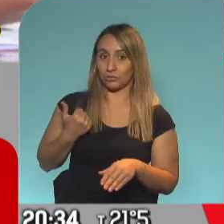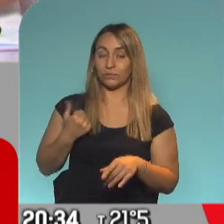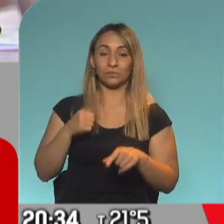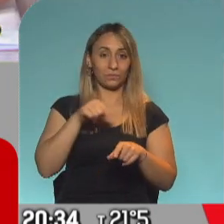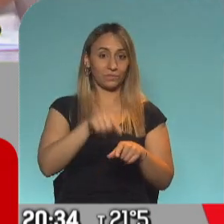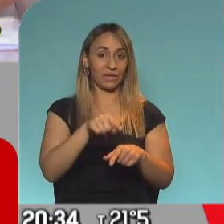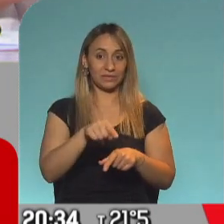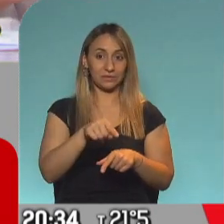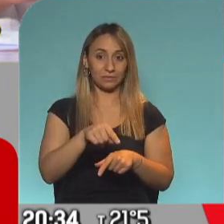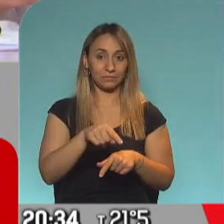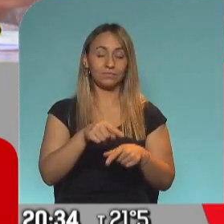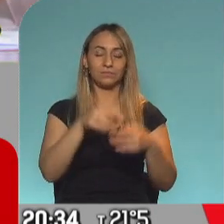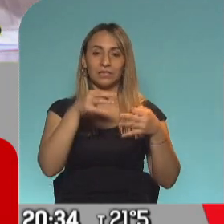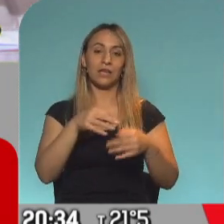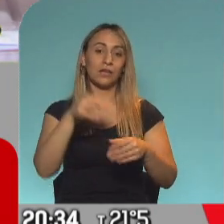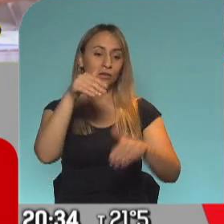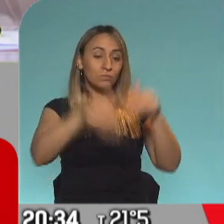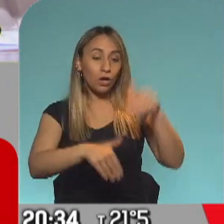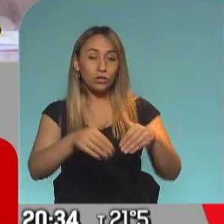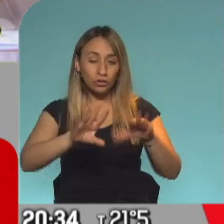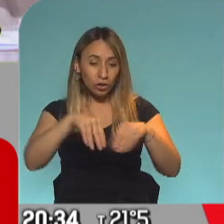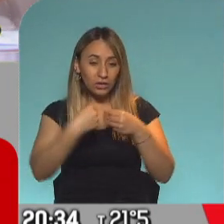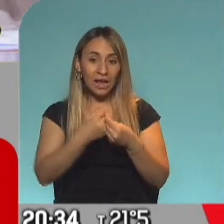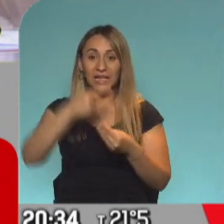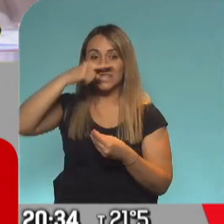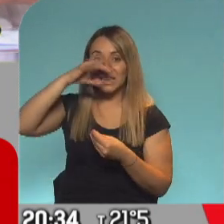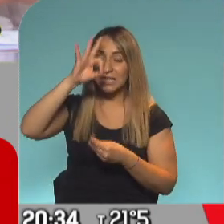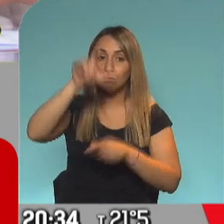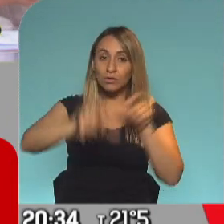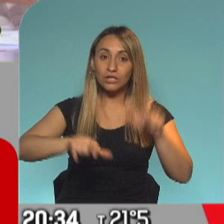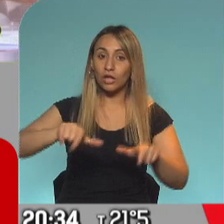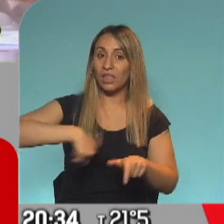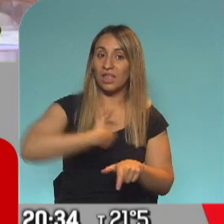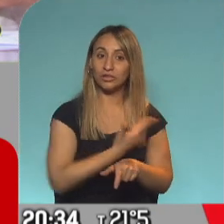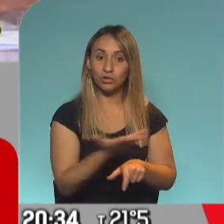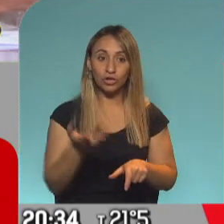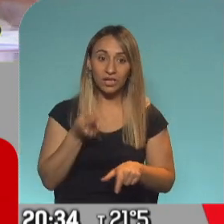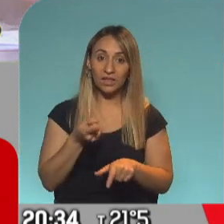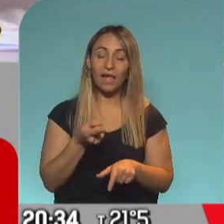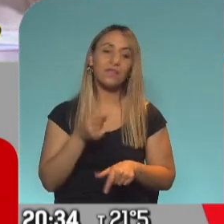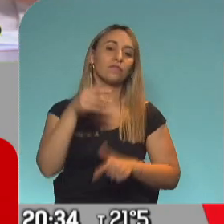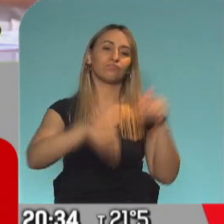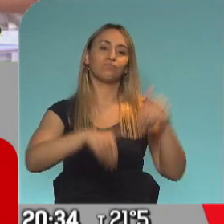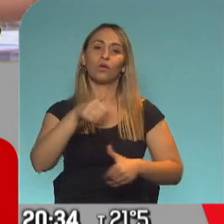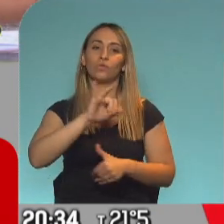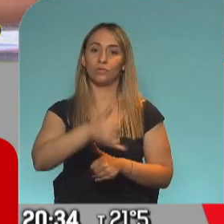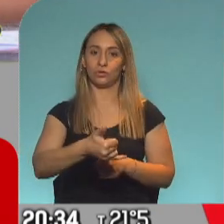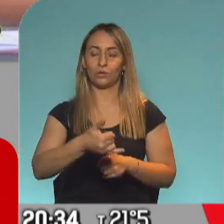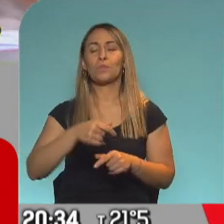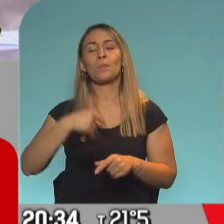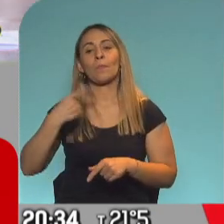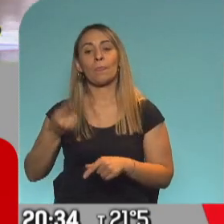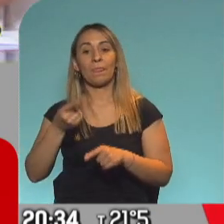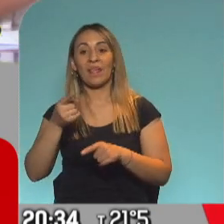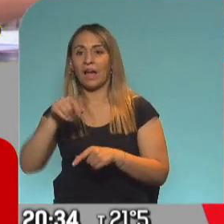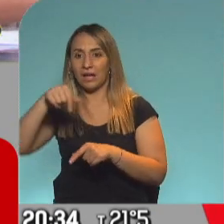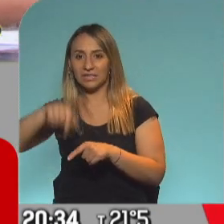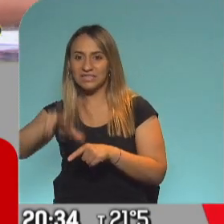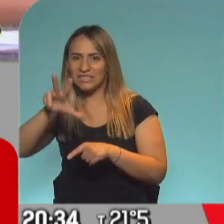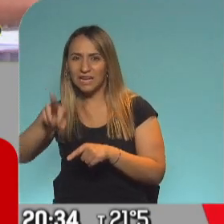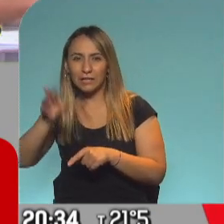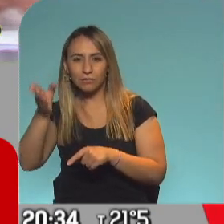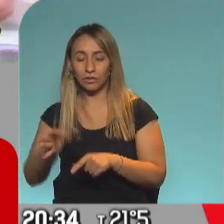caso, la participación fue del 70%, más del 70% de los venezolanos participaron. Esta, el 30%. En esa elección